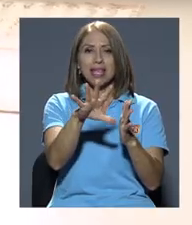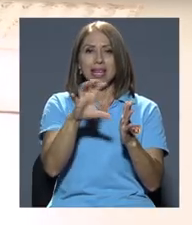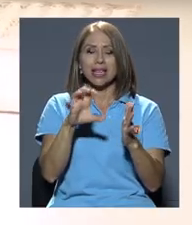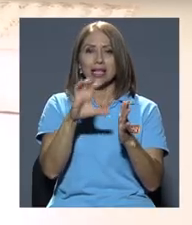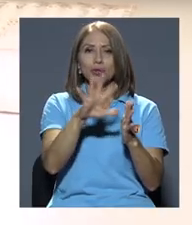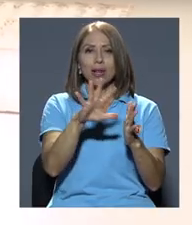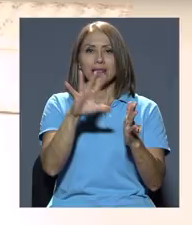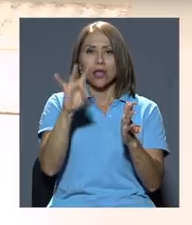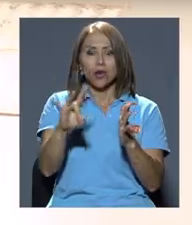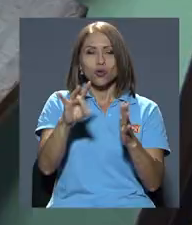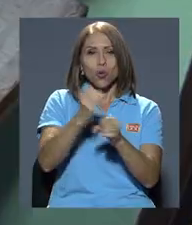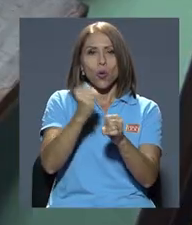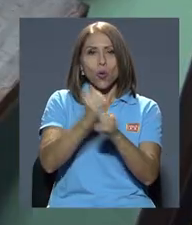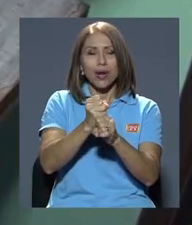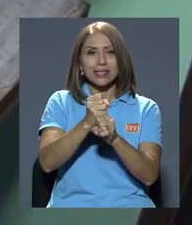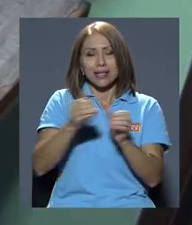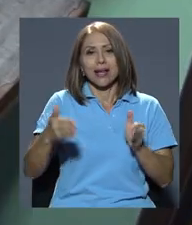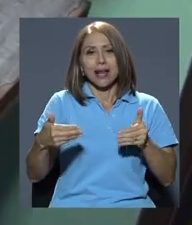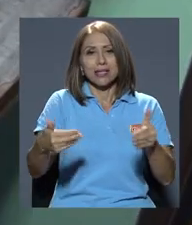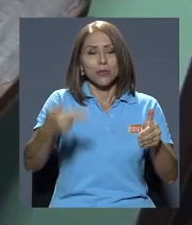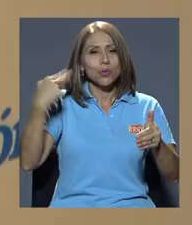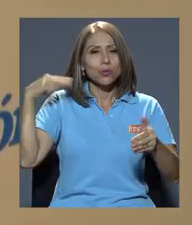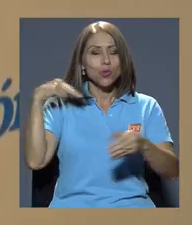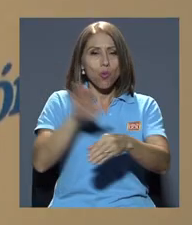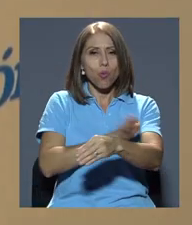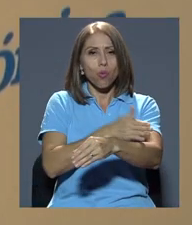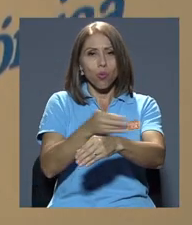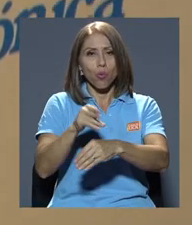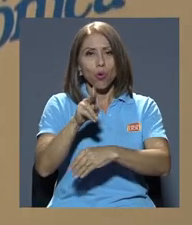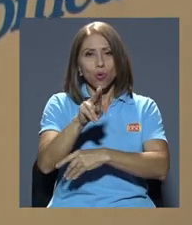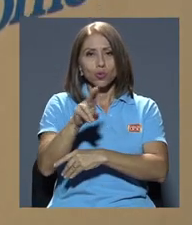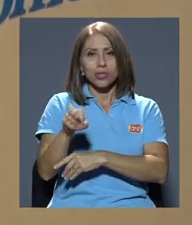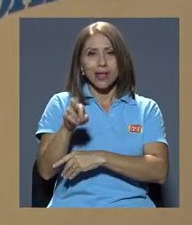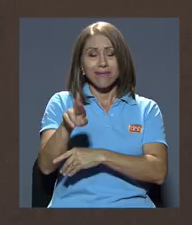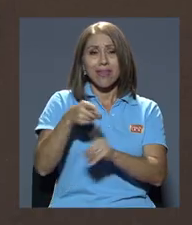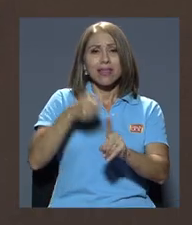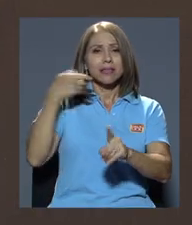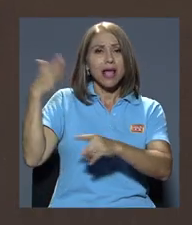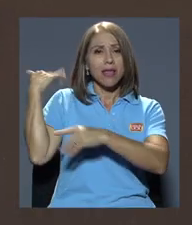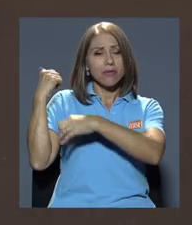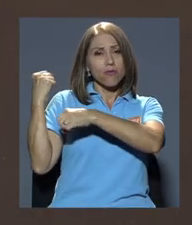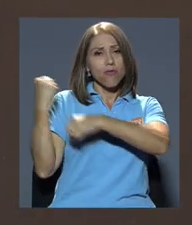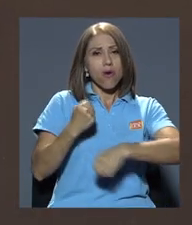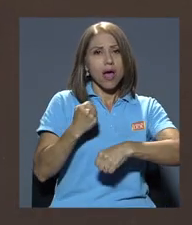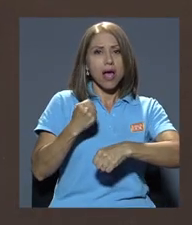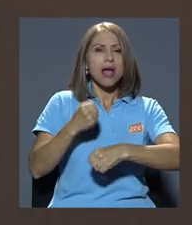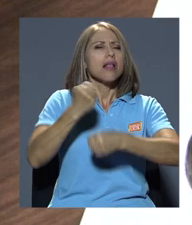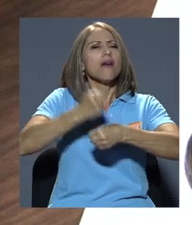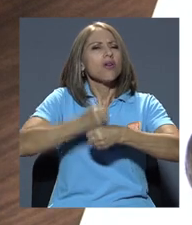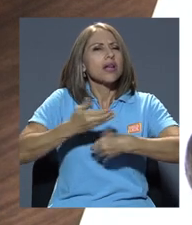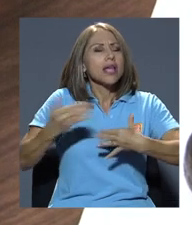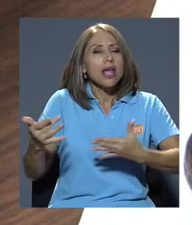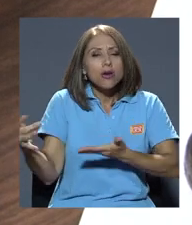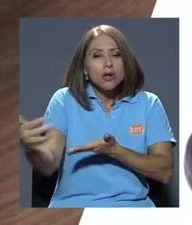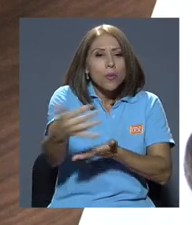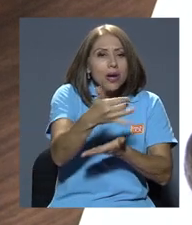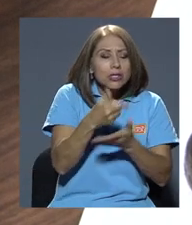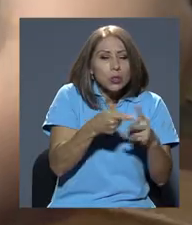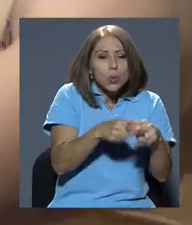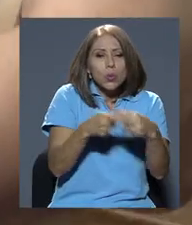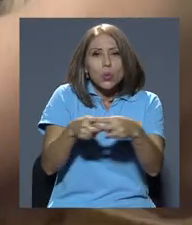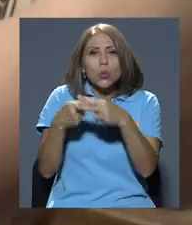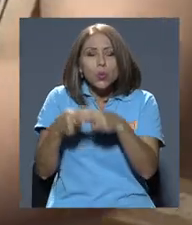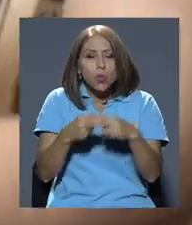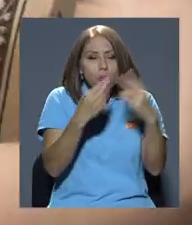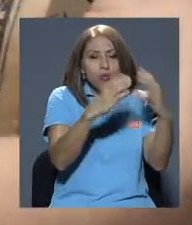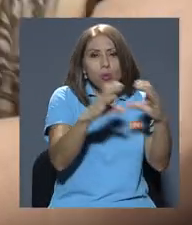en el Archivo Histórico Musical de la UCR. Desde su fundación, su labor se ha enfocado en la recuperación, restauración y